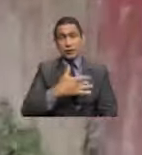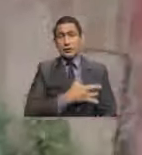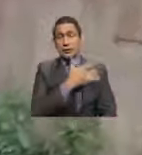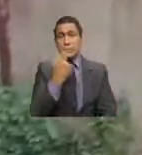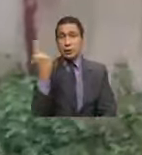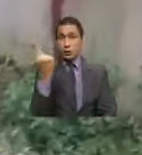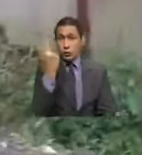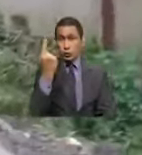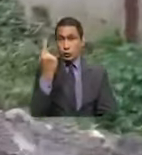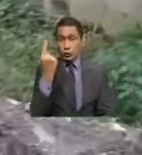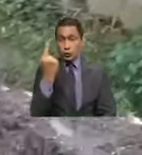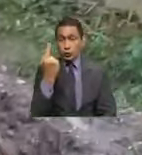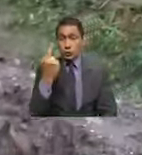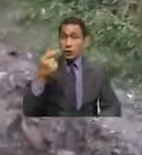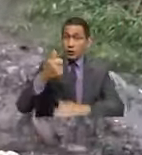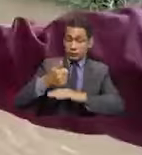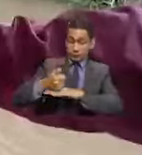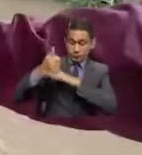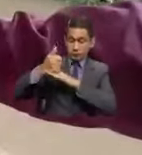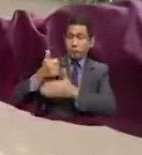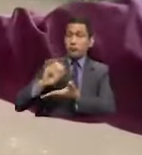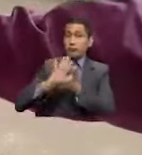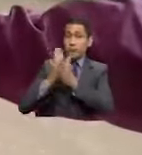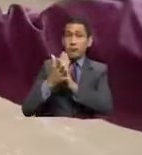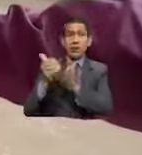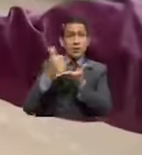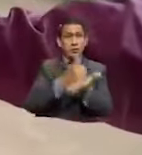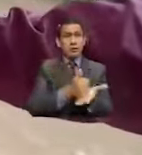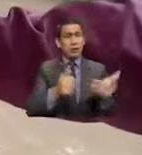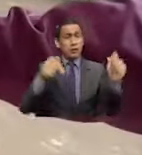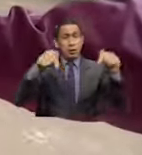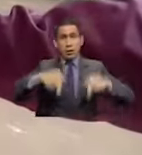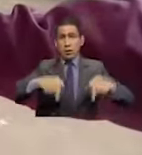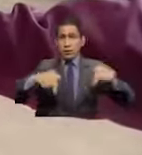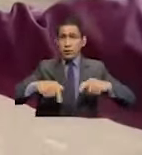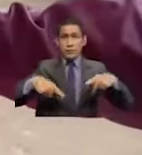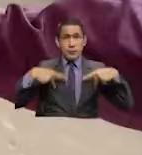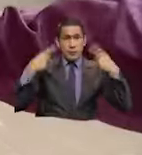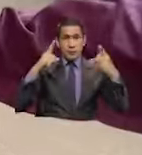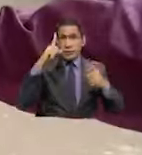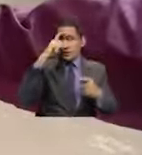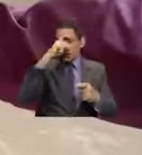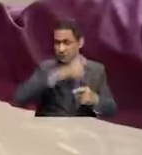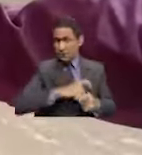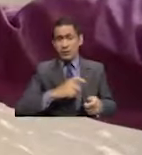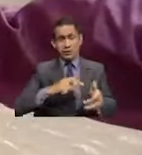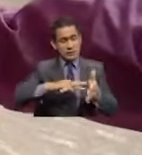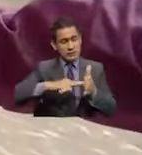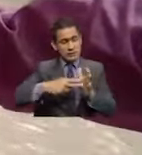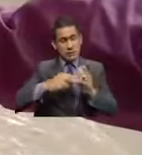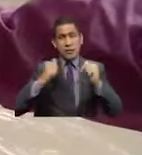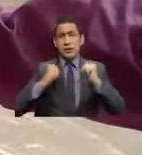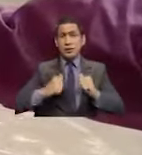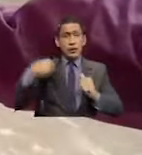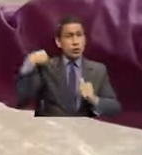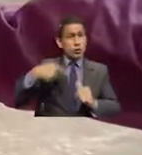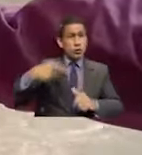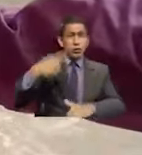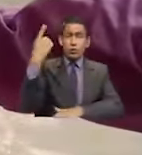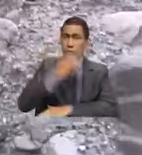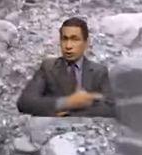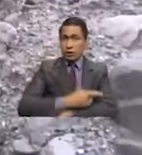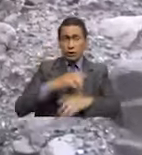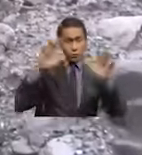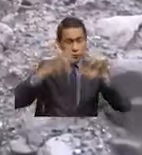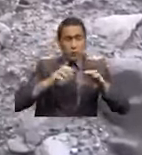de acción por parte de las autoridades locales. Vivir aquí es algo tormentoso, algo triste, porque todos los días que llueve se sube el